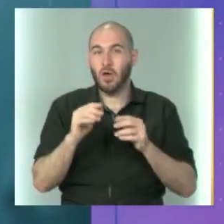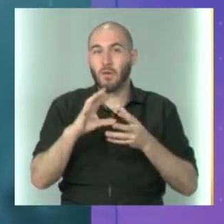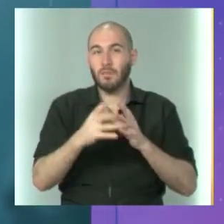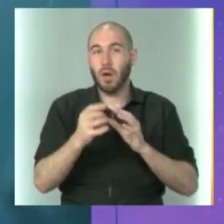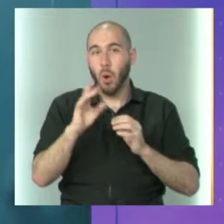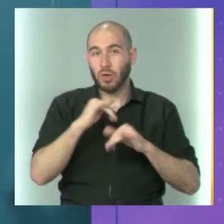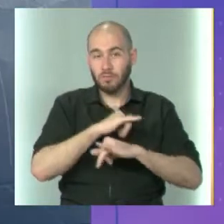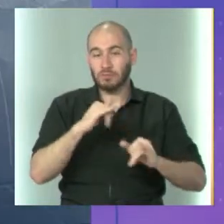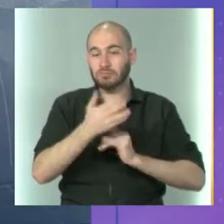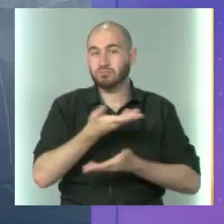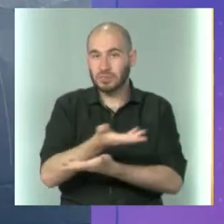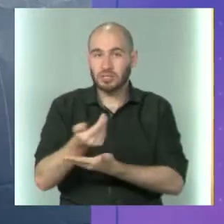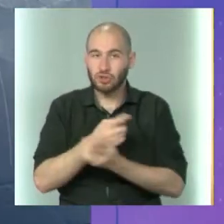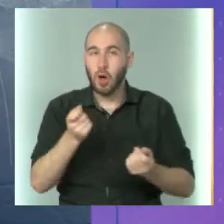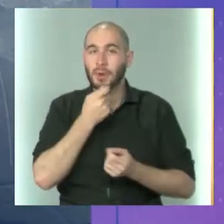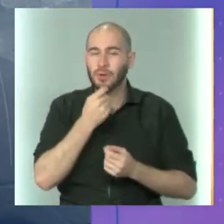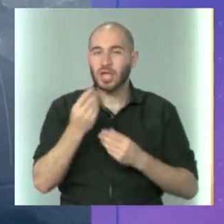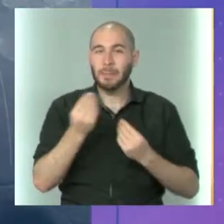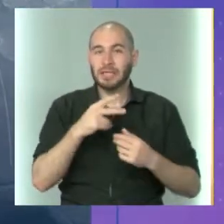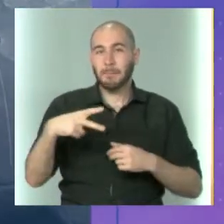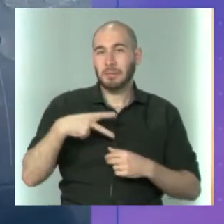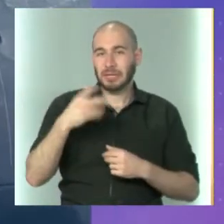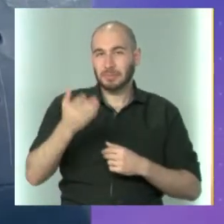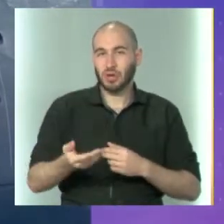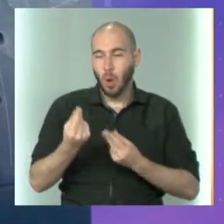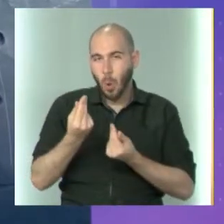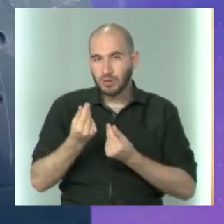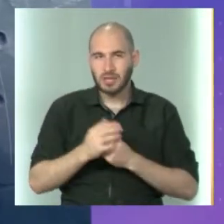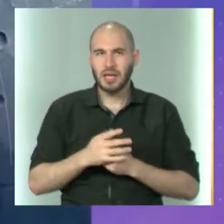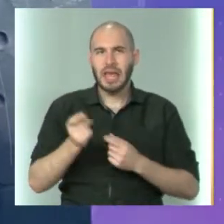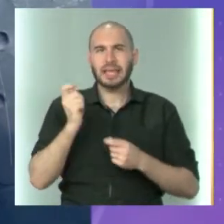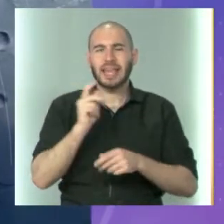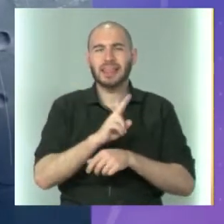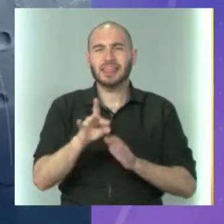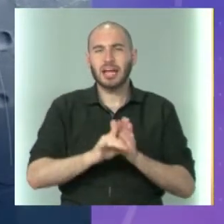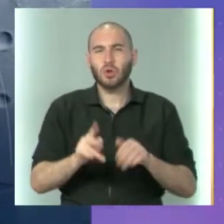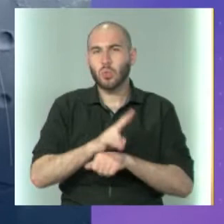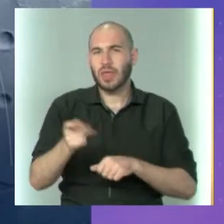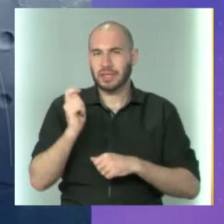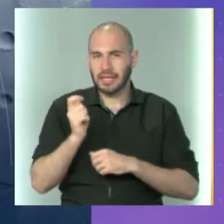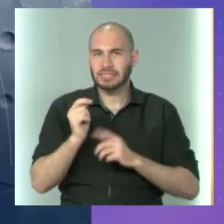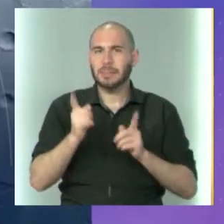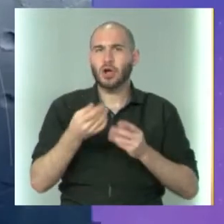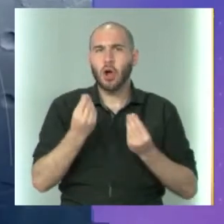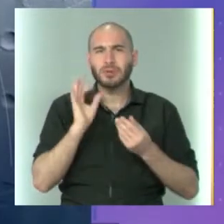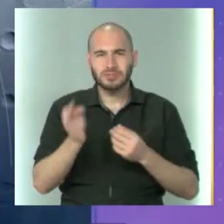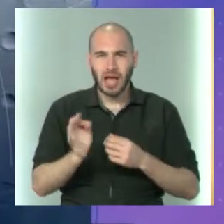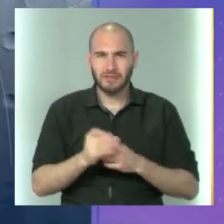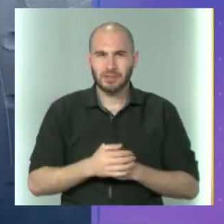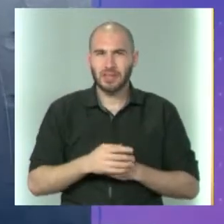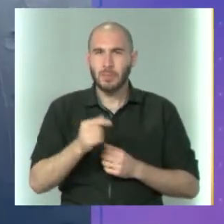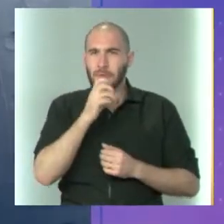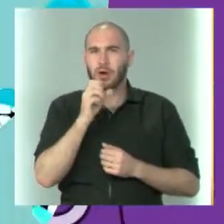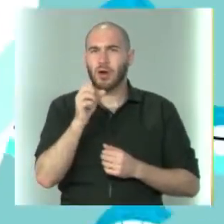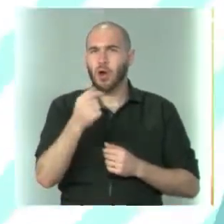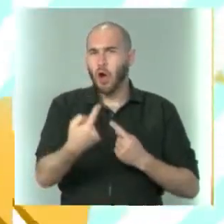que comparte información. ¿Qué pasará con la privacidad del usuario? ¿Quién protege la data? ¿Y cómo sabemos que no se usará en nuestra